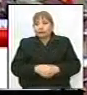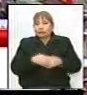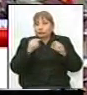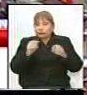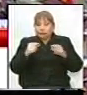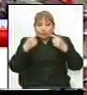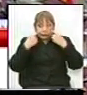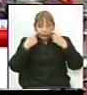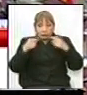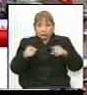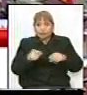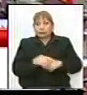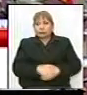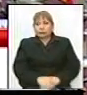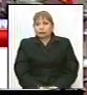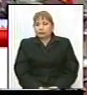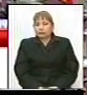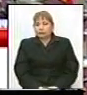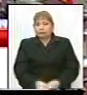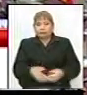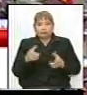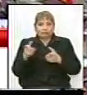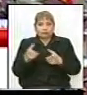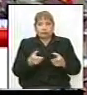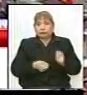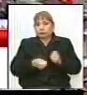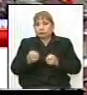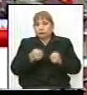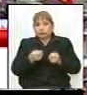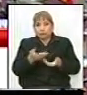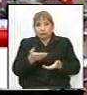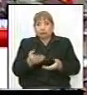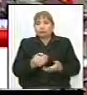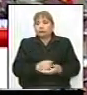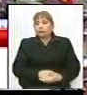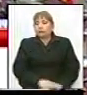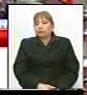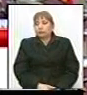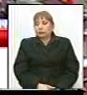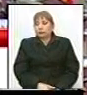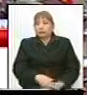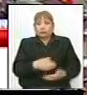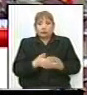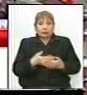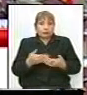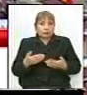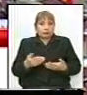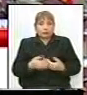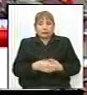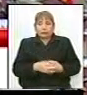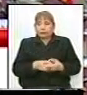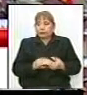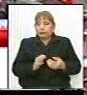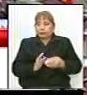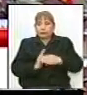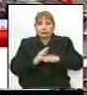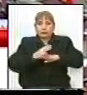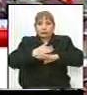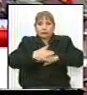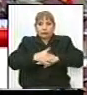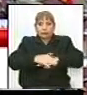de investigación, el secretario general y gerente de gestión electoral presuntamente llegó a